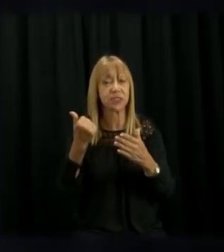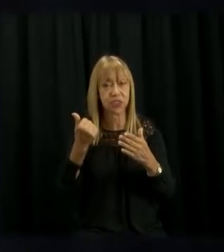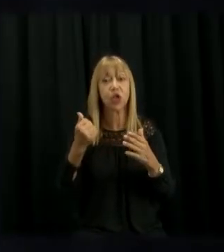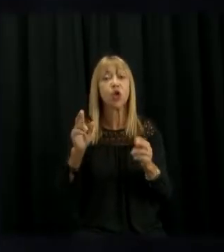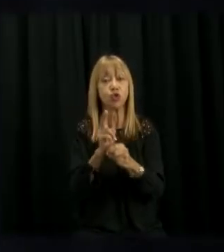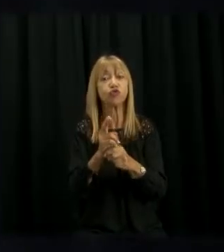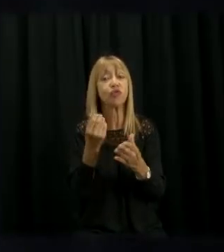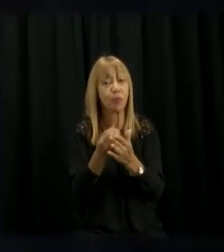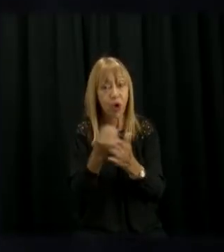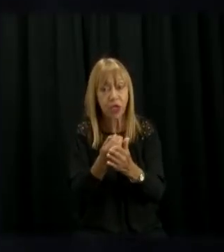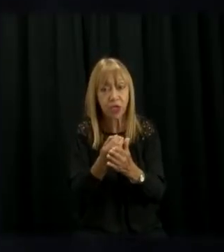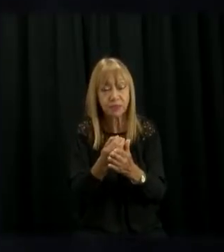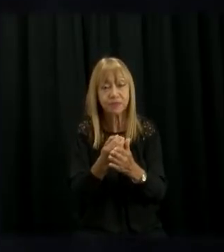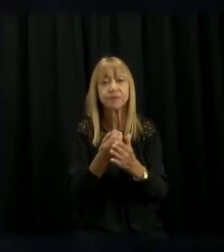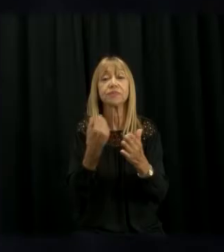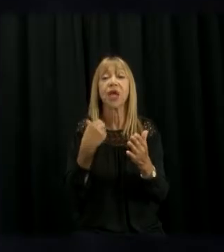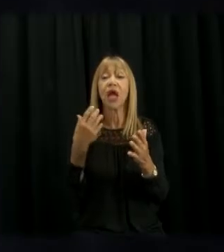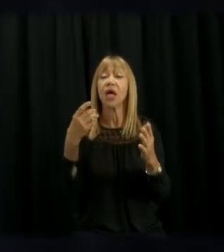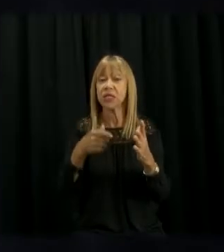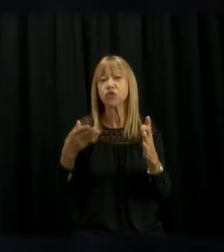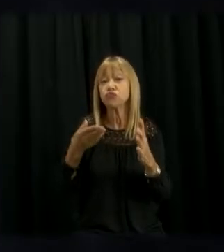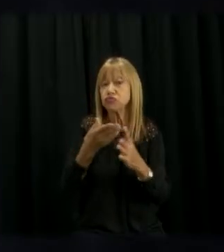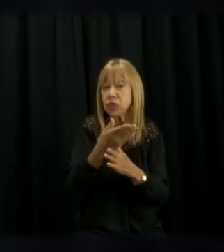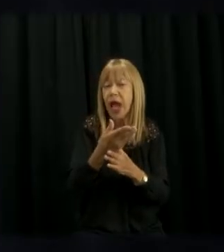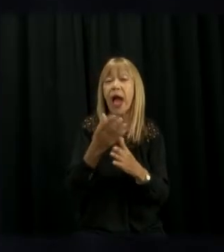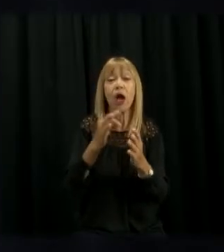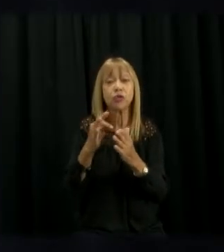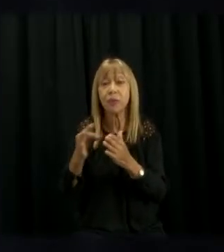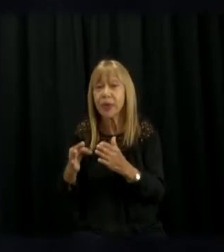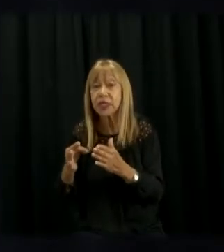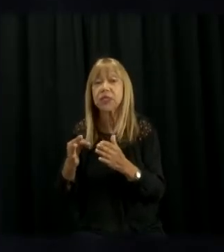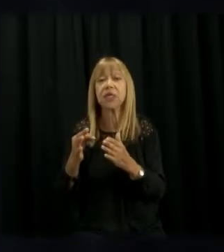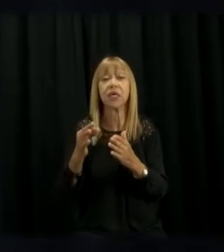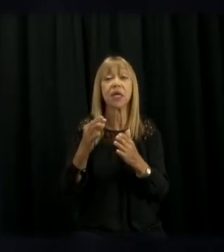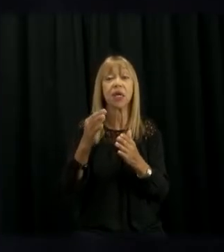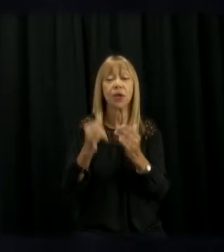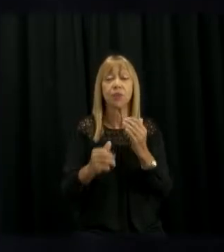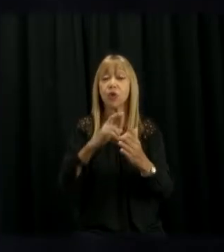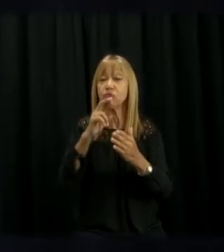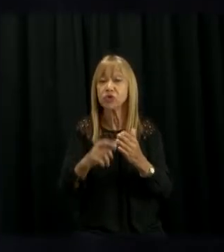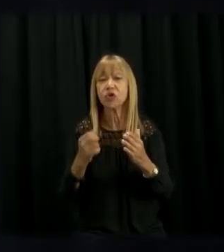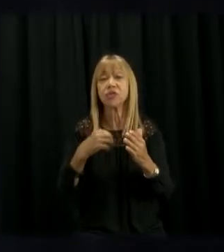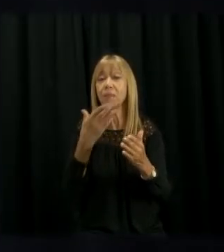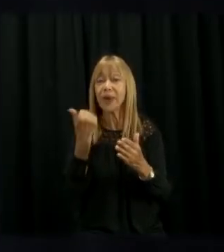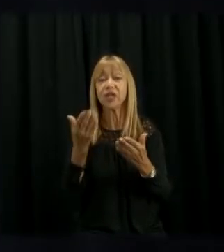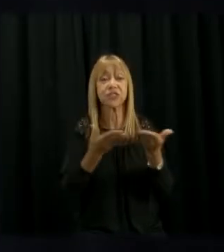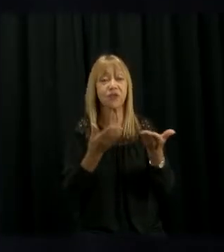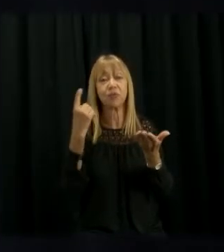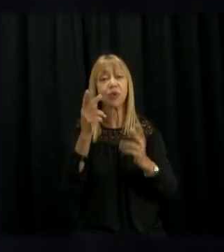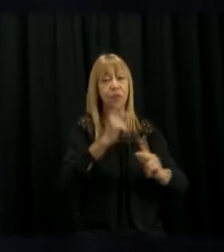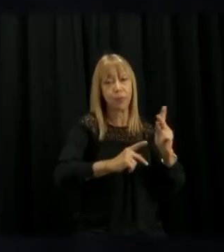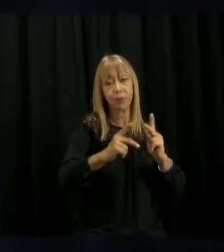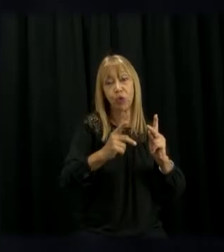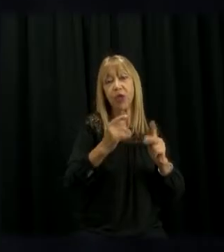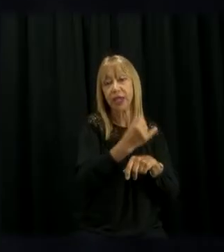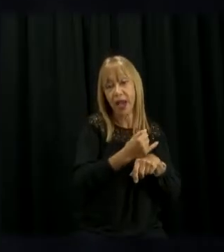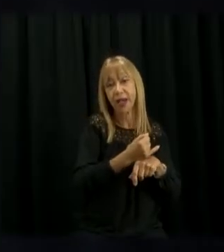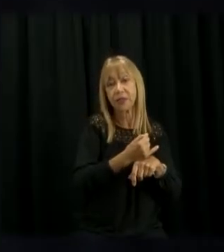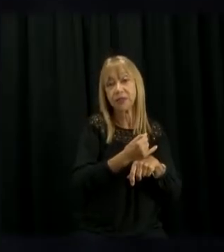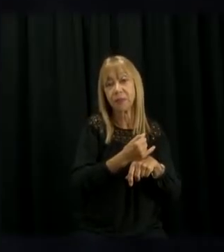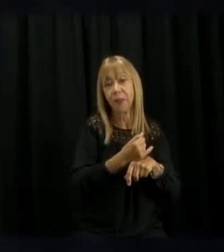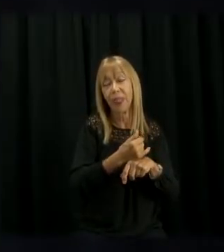las mejores prácticas? La Junta está comprometida con la transparencia y con la responsabilidad para darle mejores